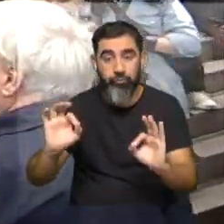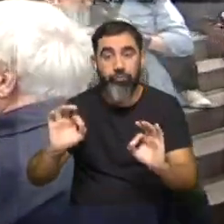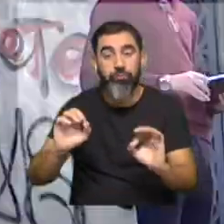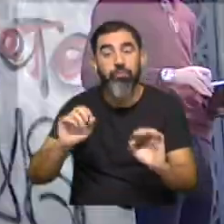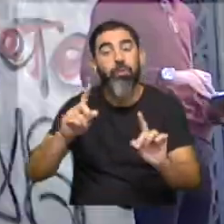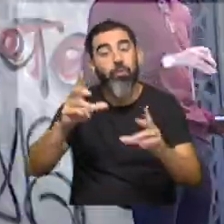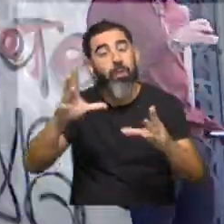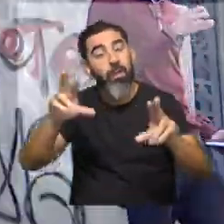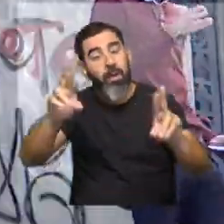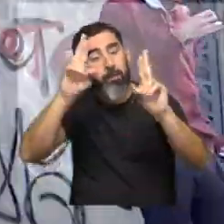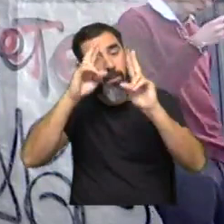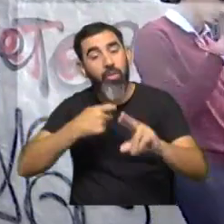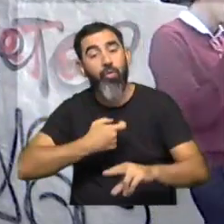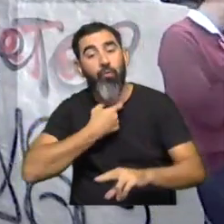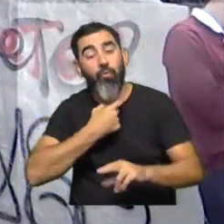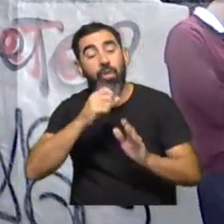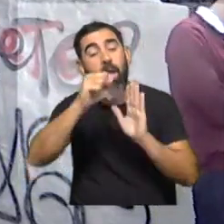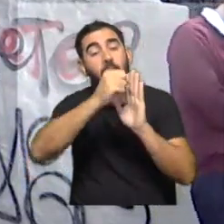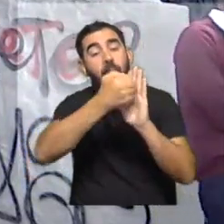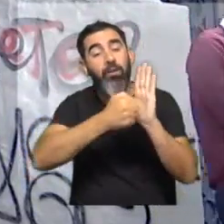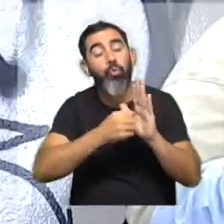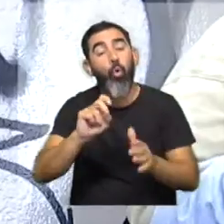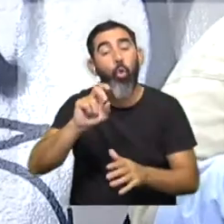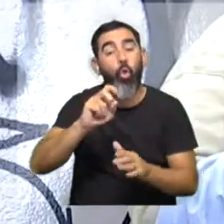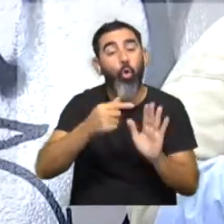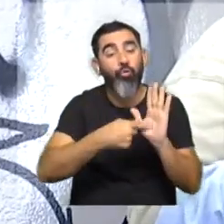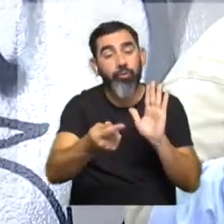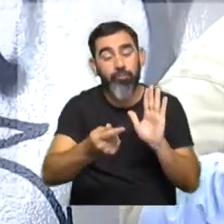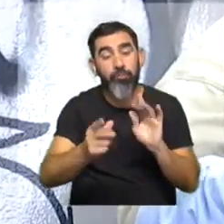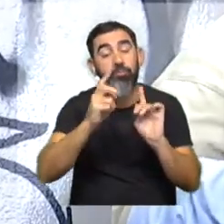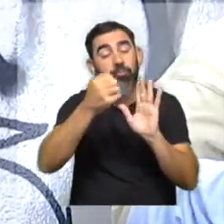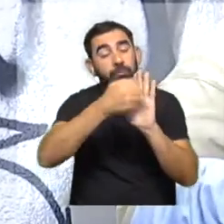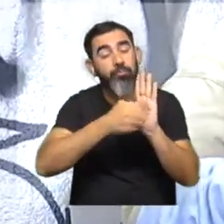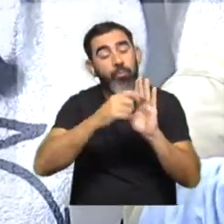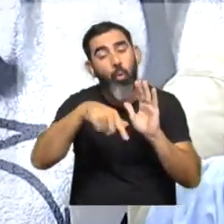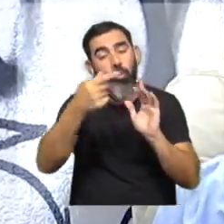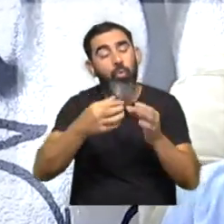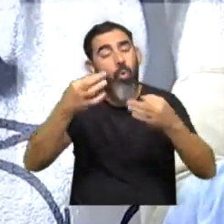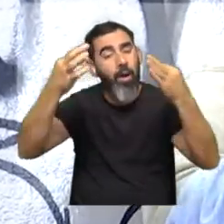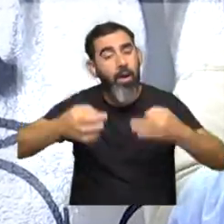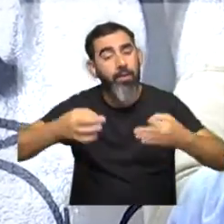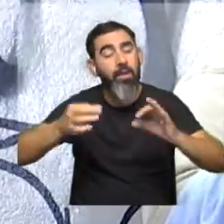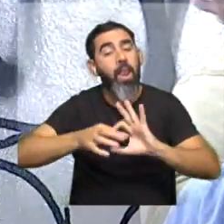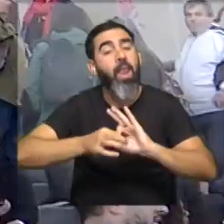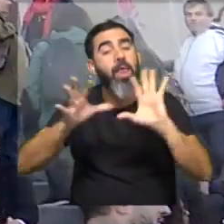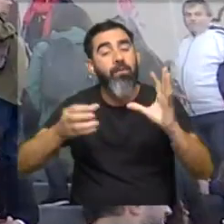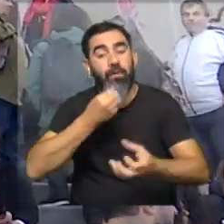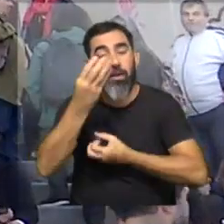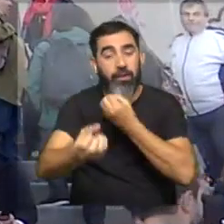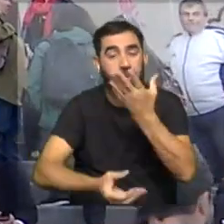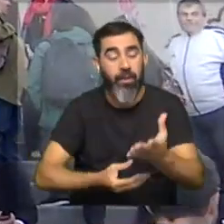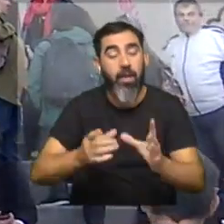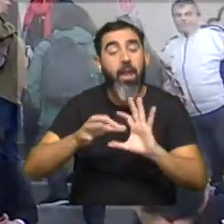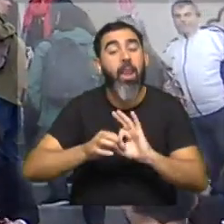tomada debidamente en cuenta, dice el artículo 12 de la Convención. Y después los artículos siguientes garantizan la libertad de expresión y